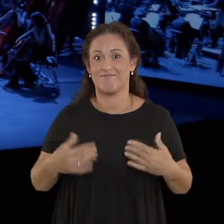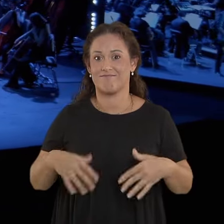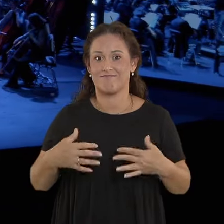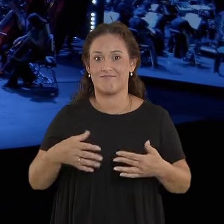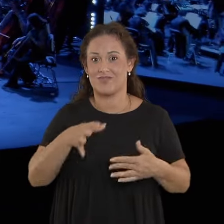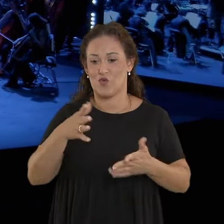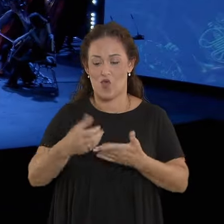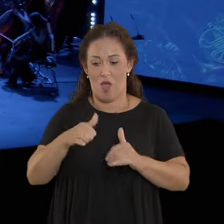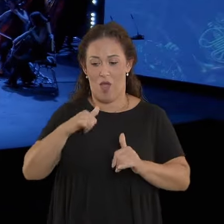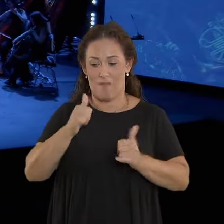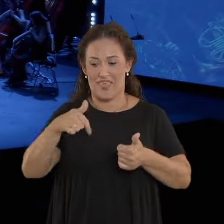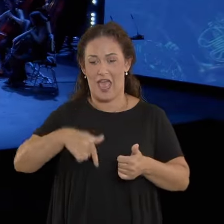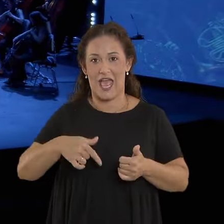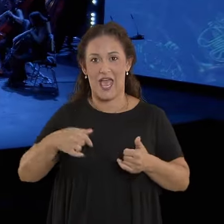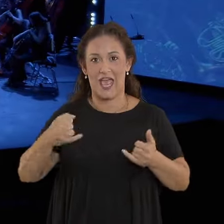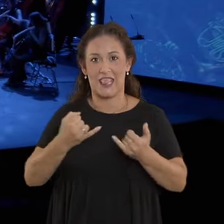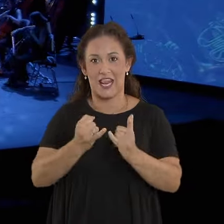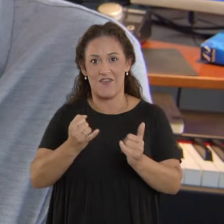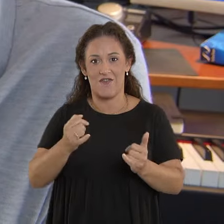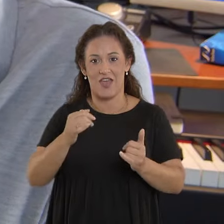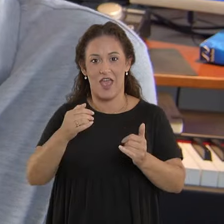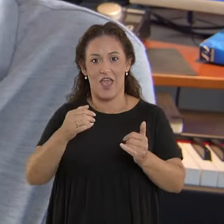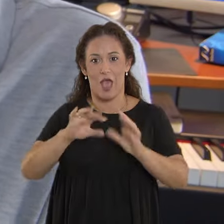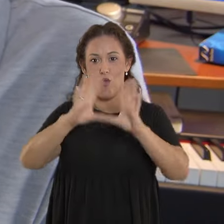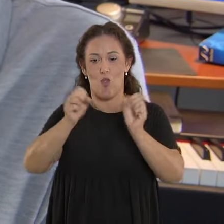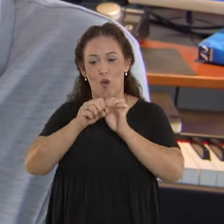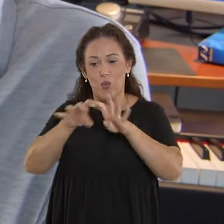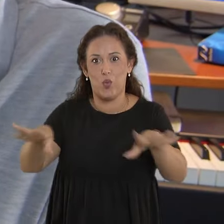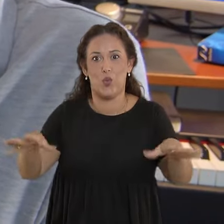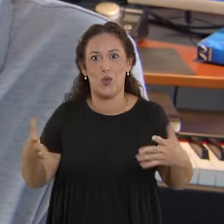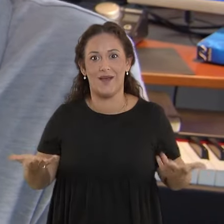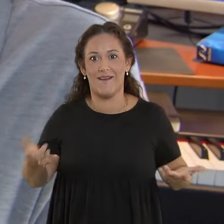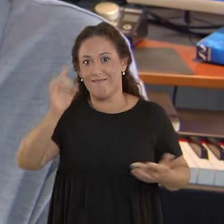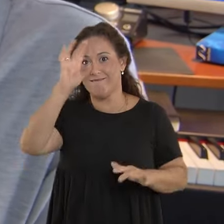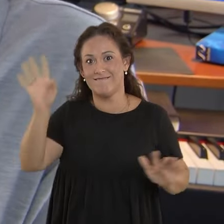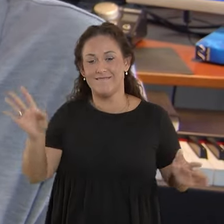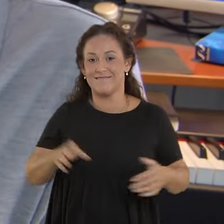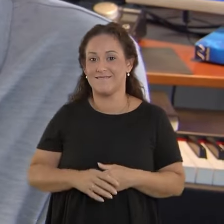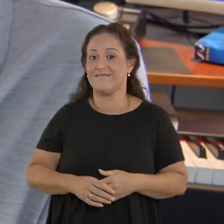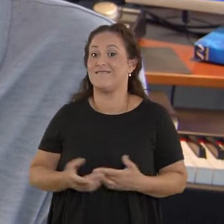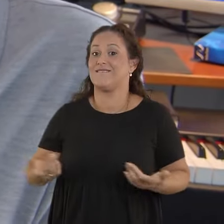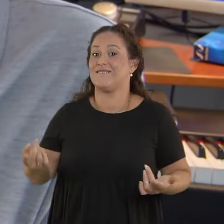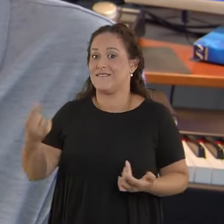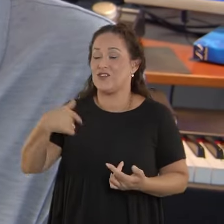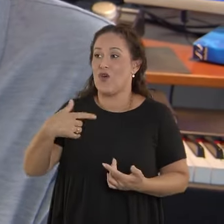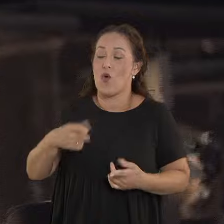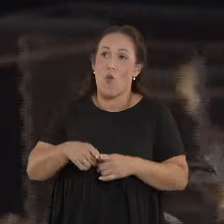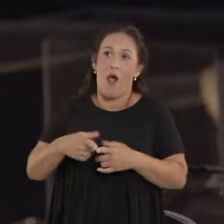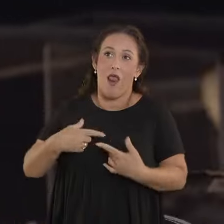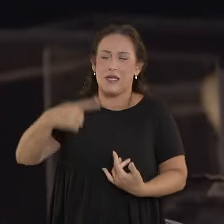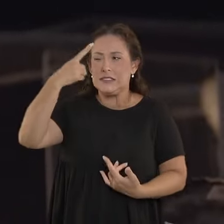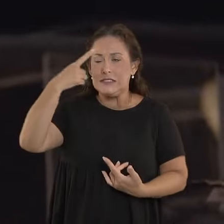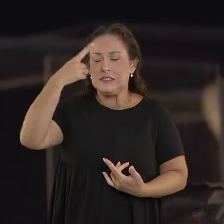Todo eso parte de aquí, parte de Tenerife para el mundo. ¡Grandioso! Bueno, era un poco mi sana